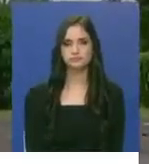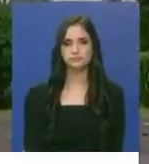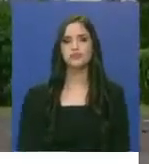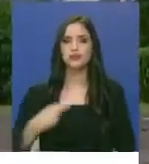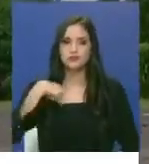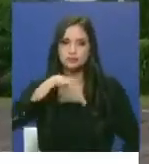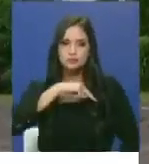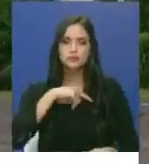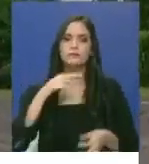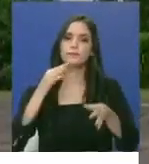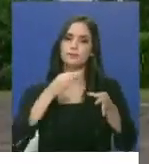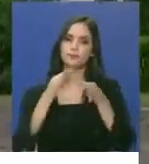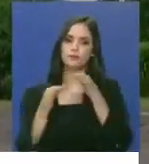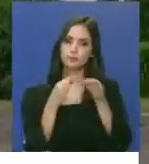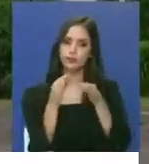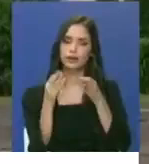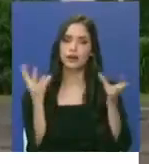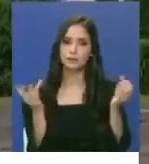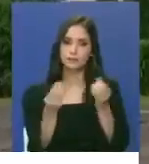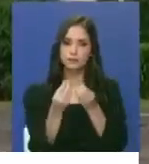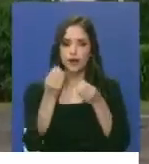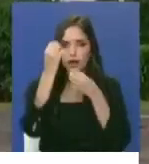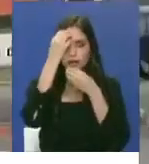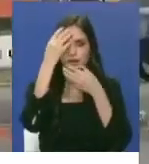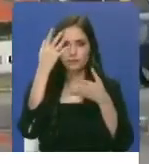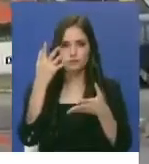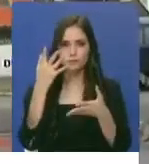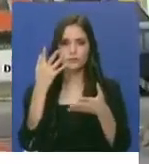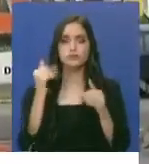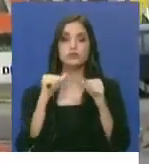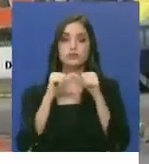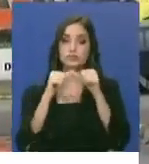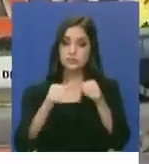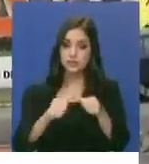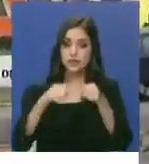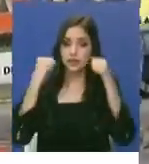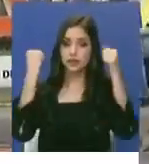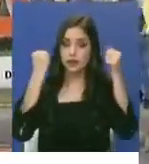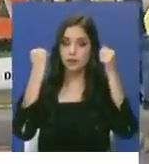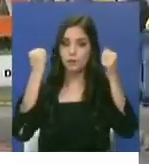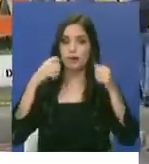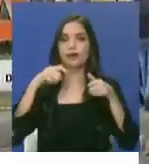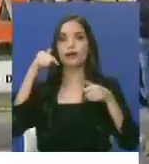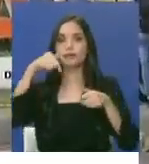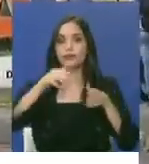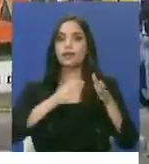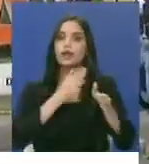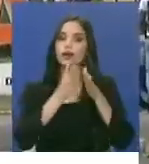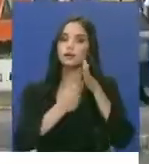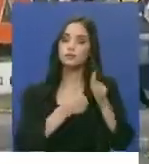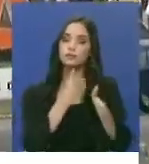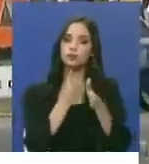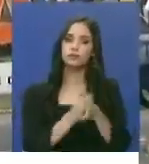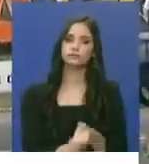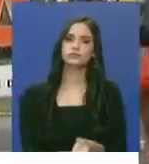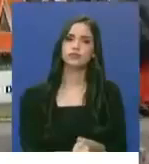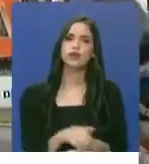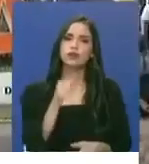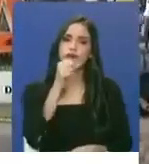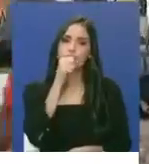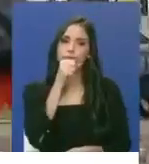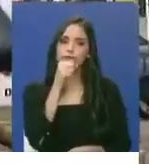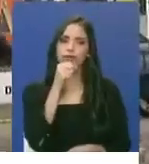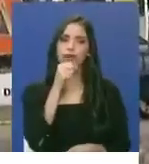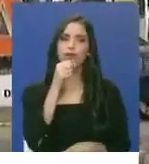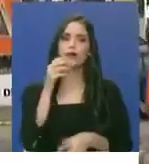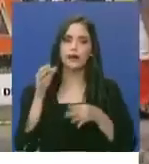estar transmitiendo, por supuesto, también todos los detalles en directo. Continúa ese paro en la provincia de Colón. Nuestro corresponsal Rolando Espinosa